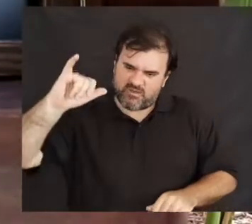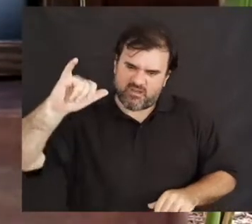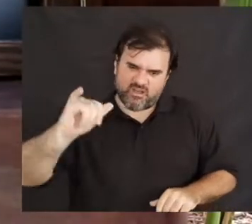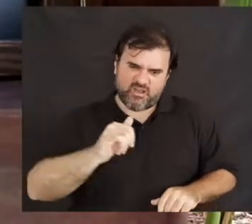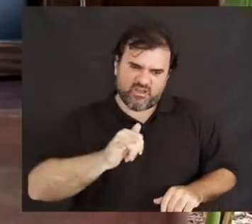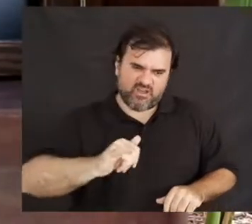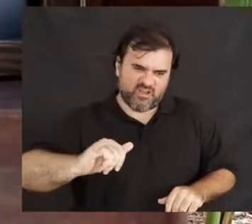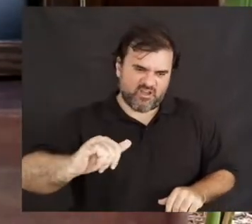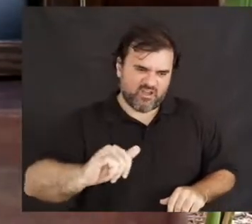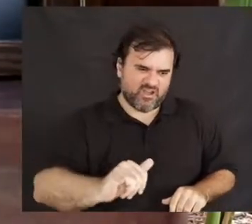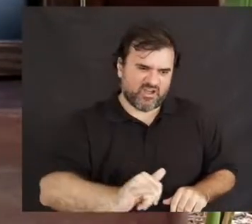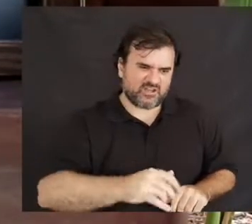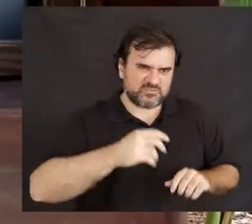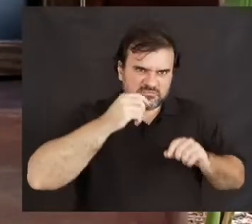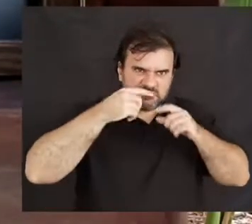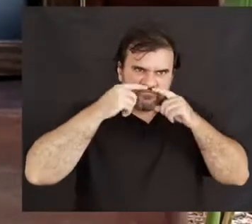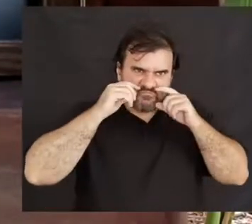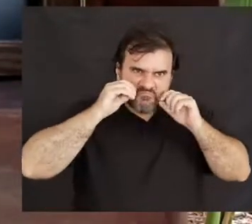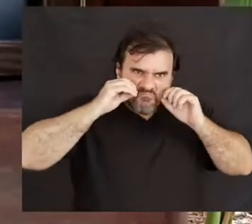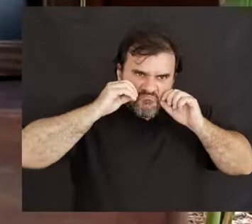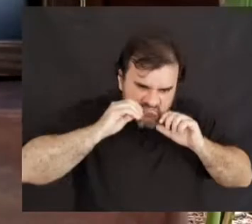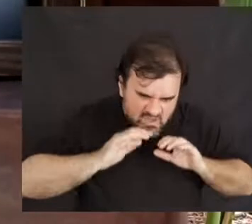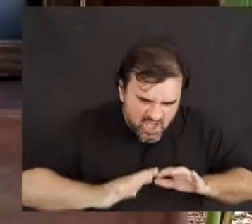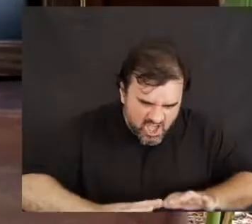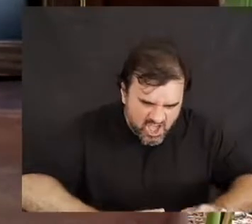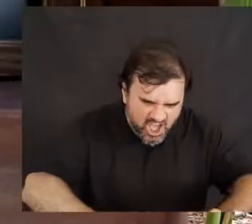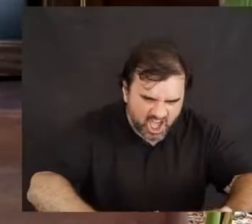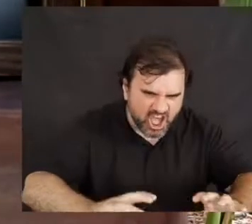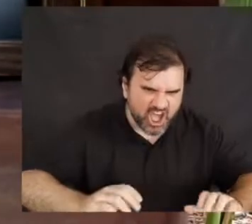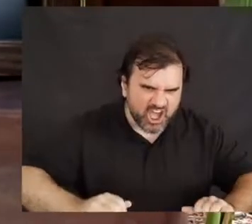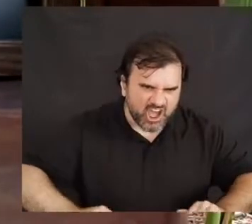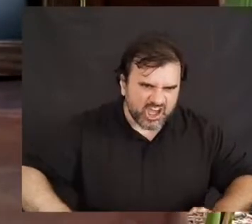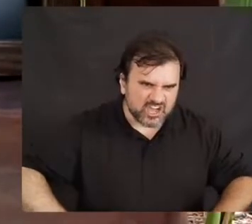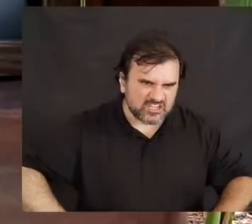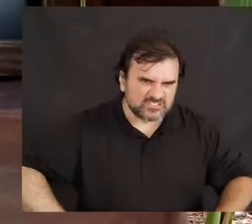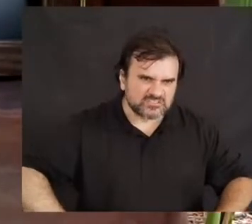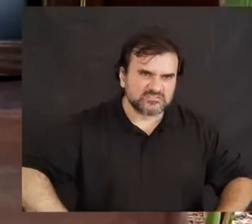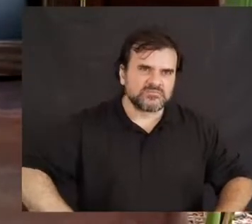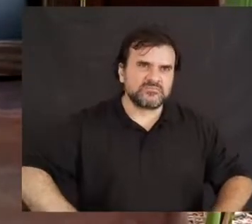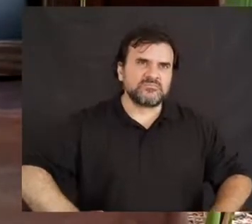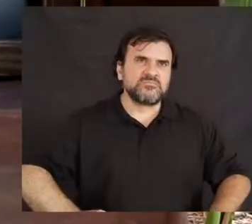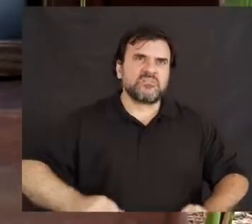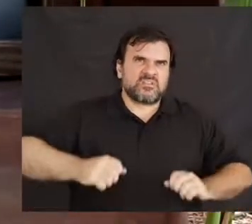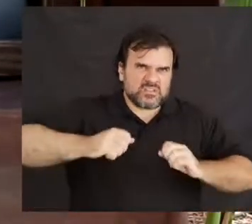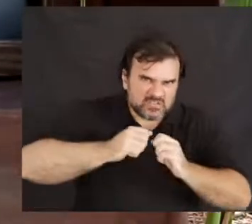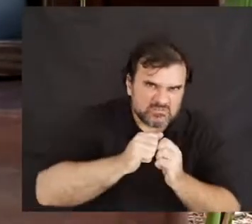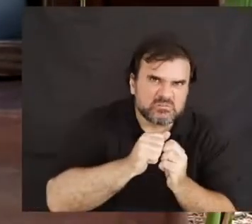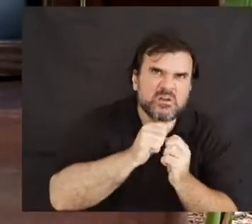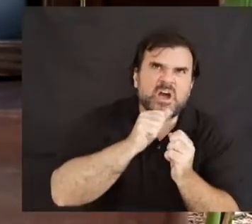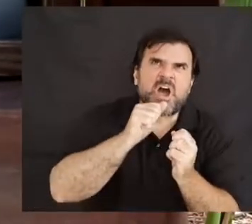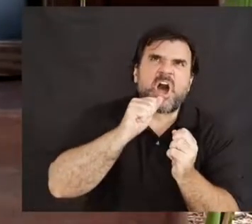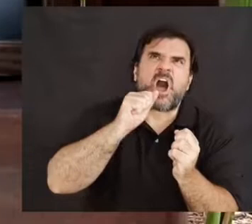majestuoso, resoplar su aliento de toro macho sobre la tierra virgen y tirar un mugido potente para